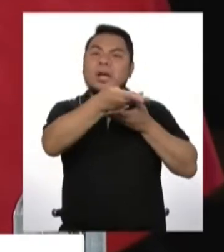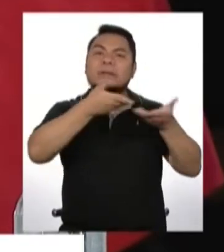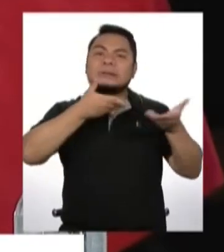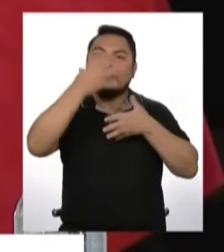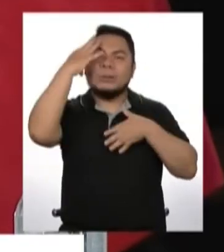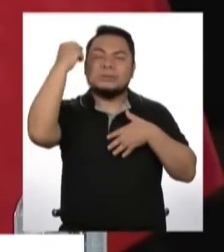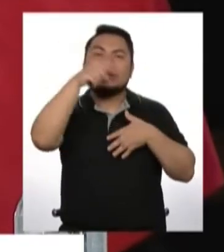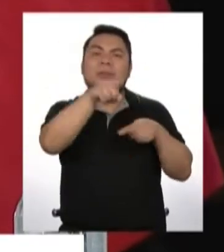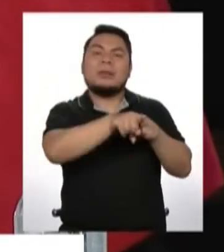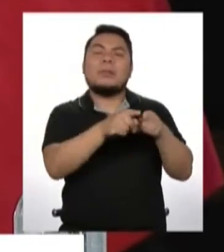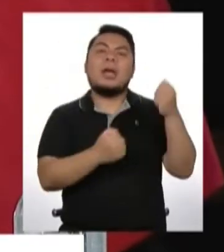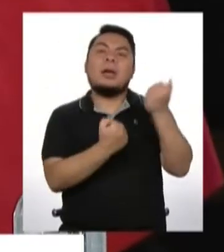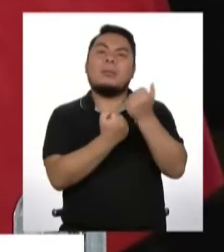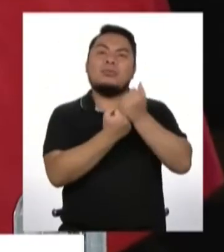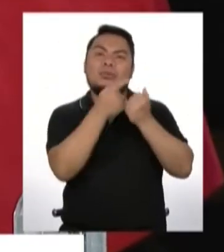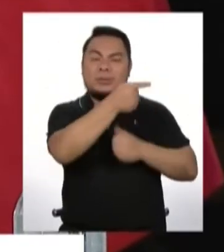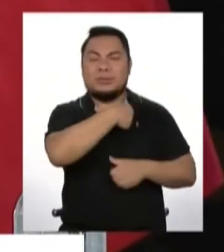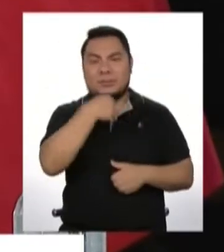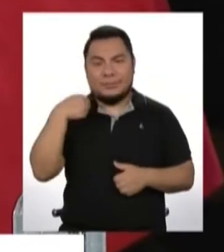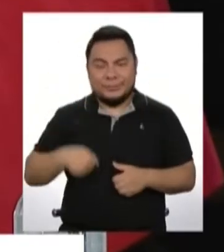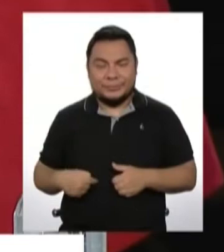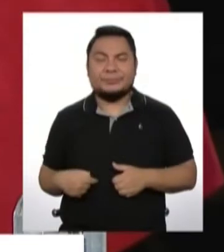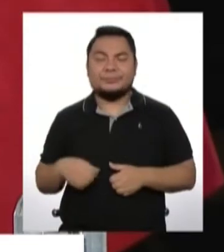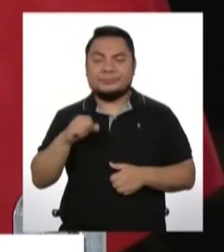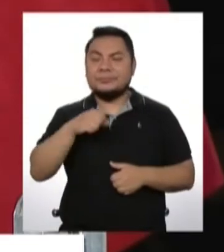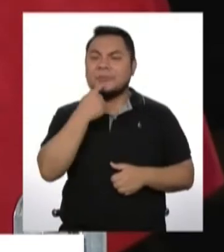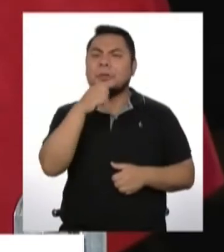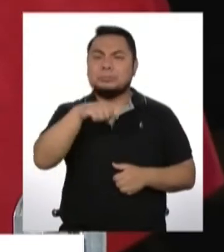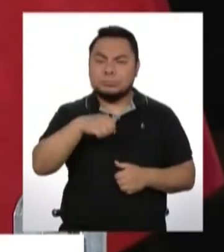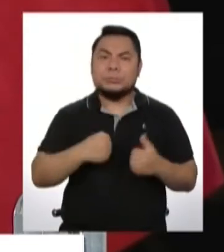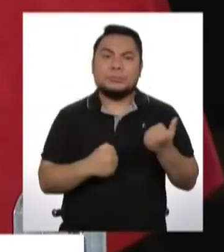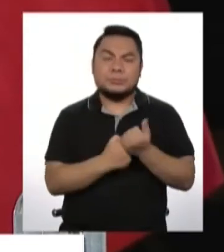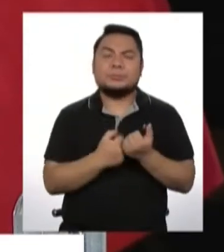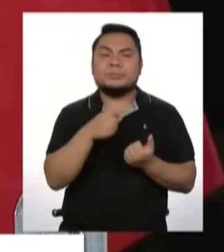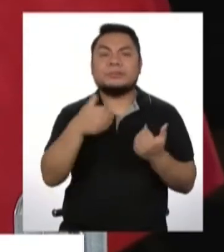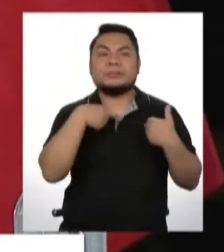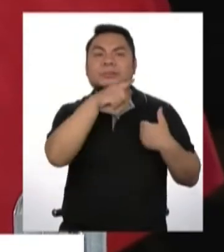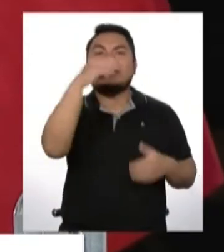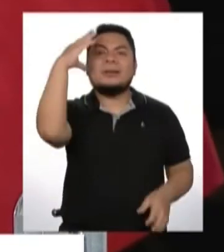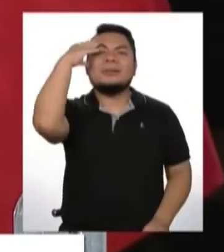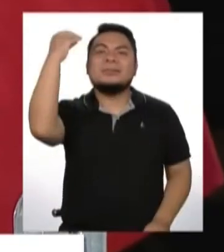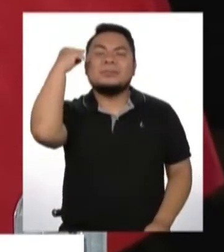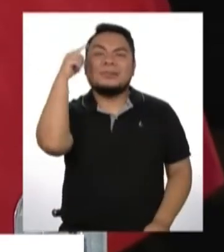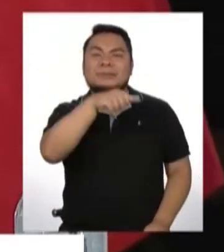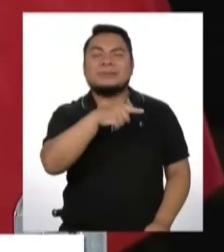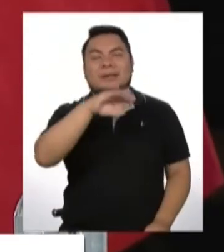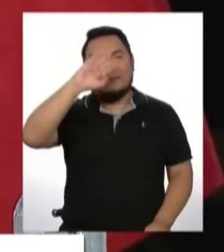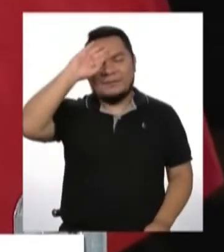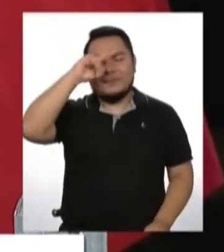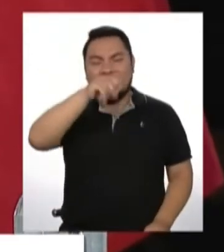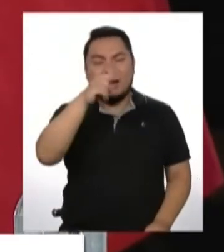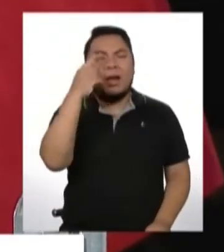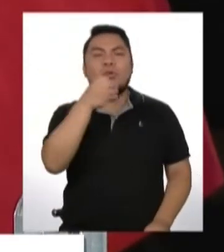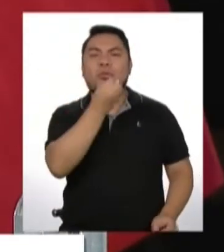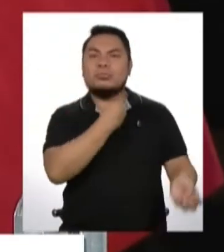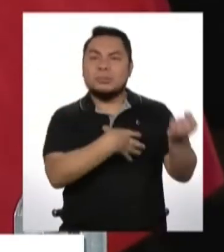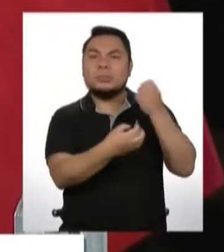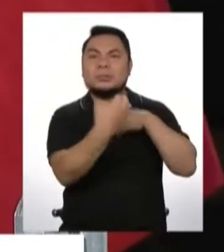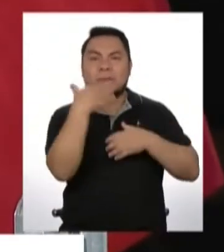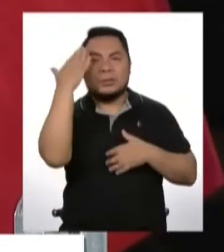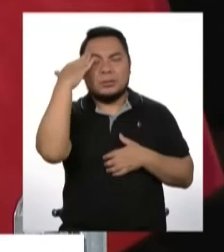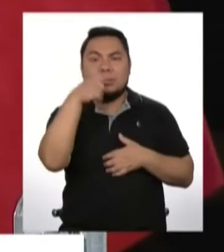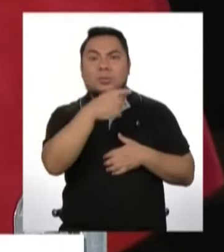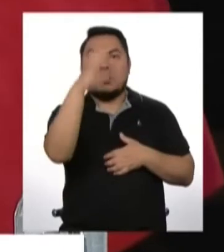el apoyo de este país que ya tiene una experiencia en esta enfermedad y que puede dar no solamente